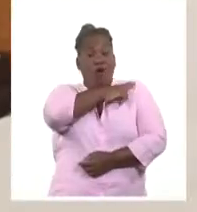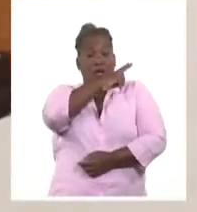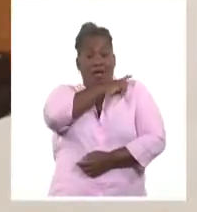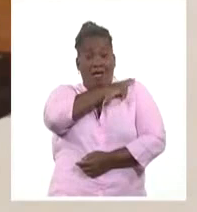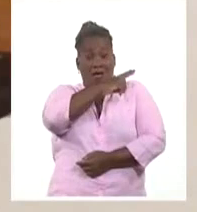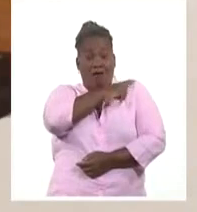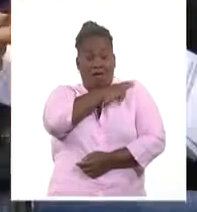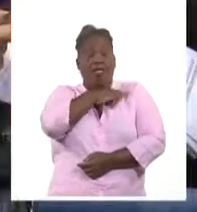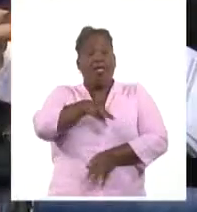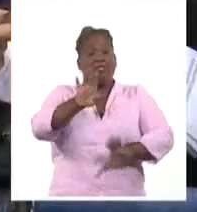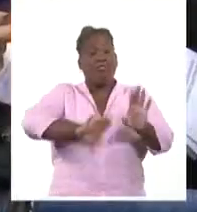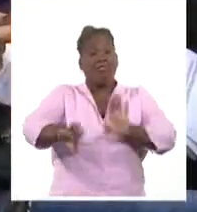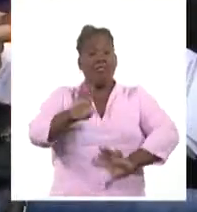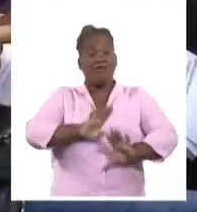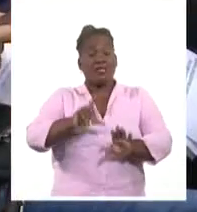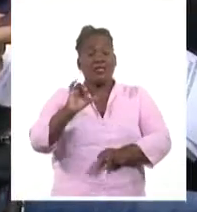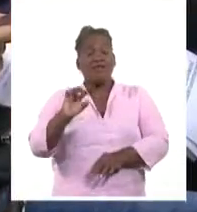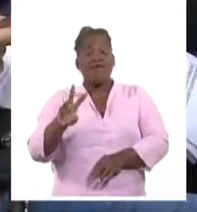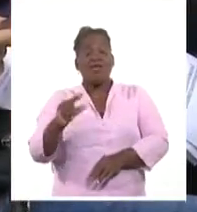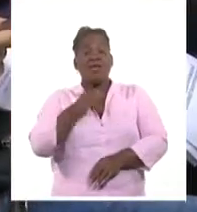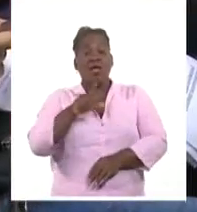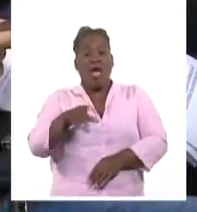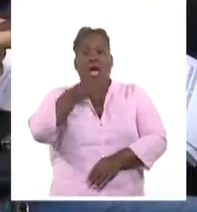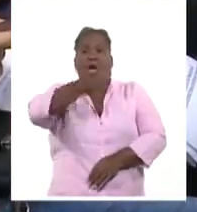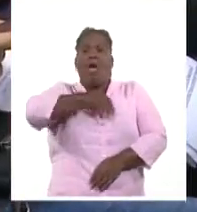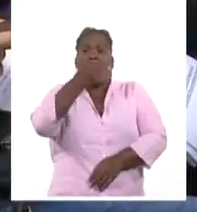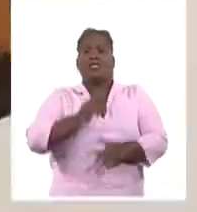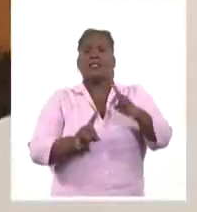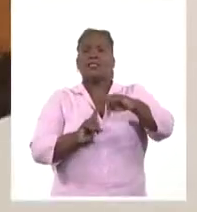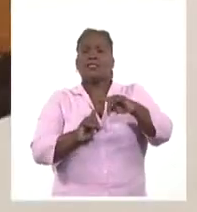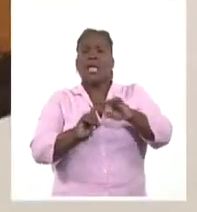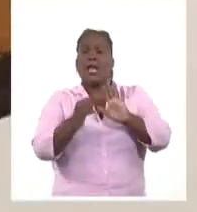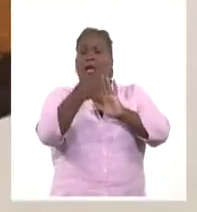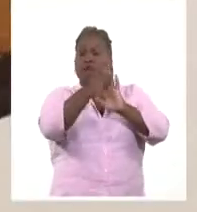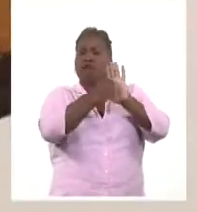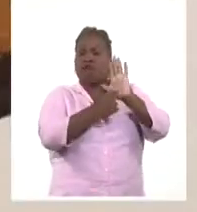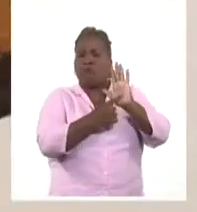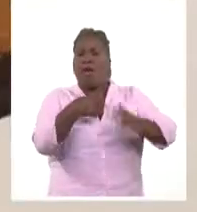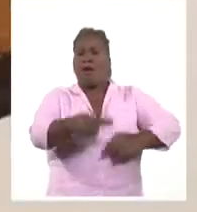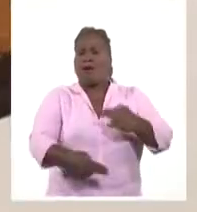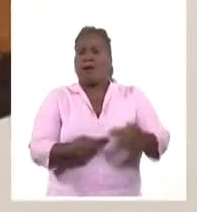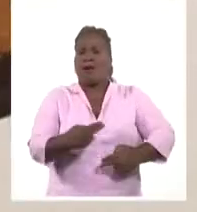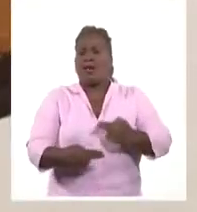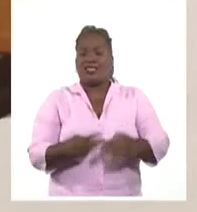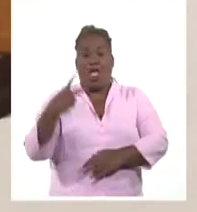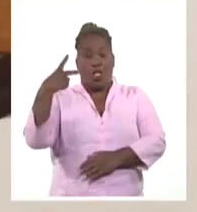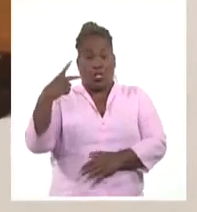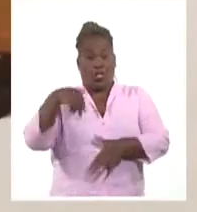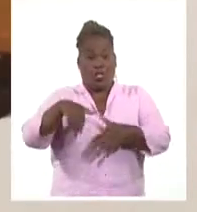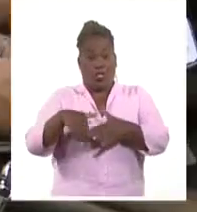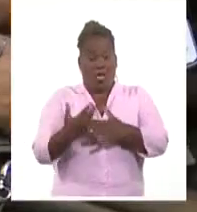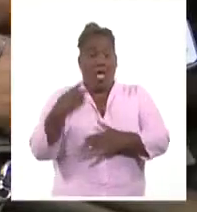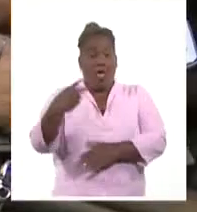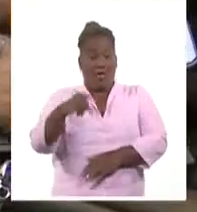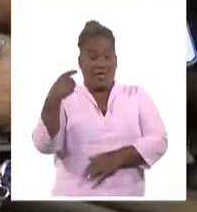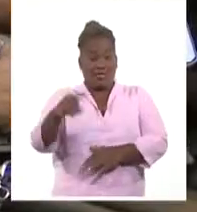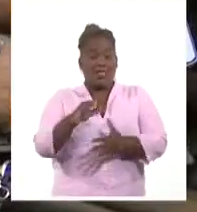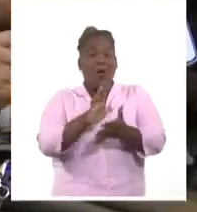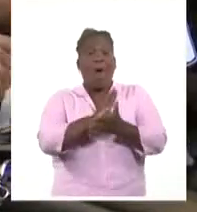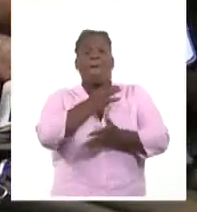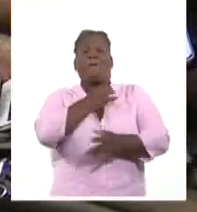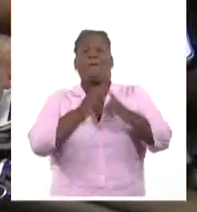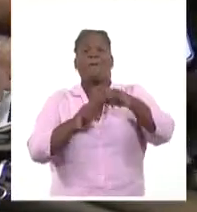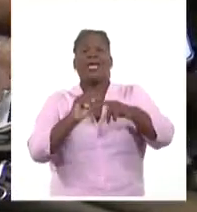Nacional de la Defensa Civil, explicó las tareas específicas a acometer en los dos días del meteoro,